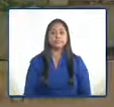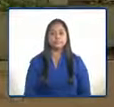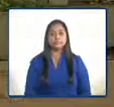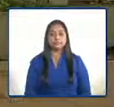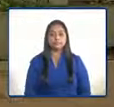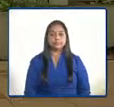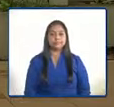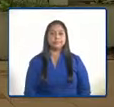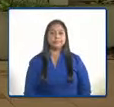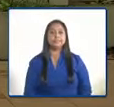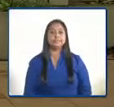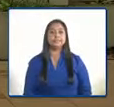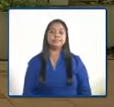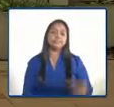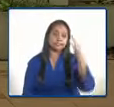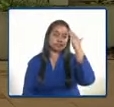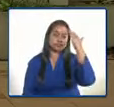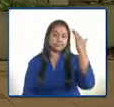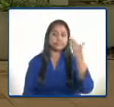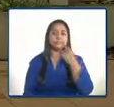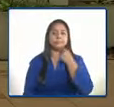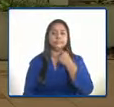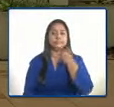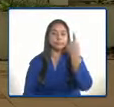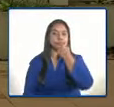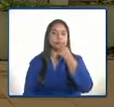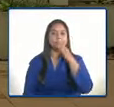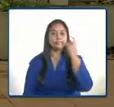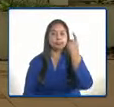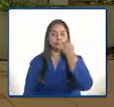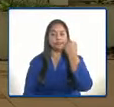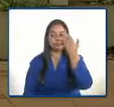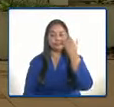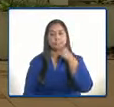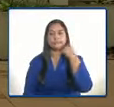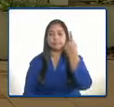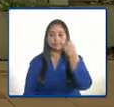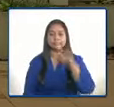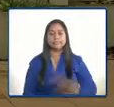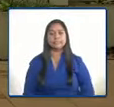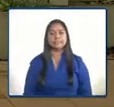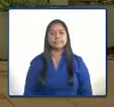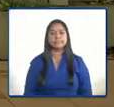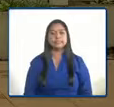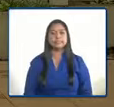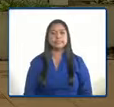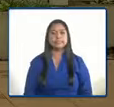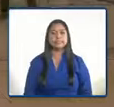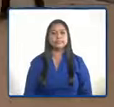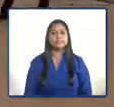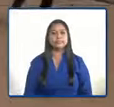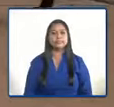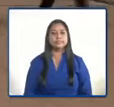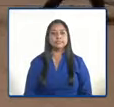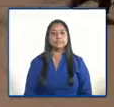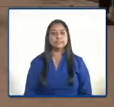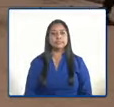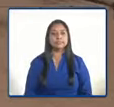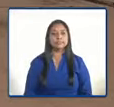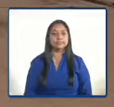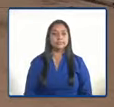señor Secretario de Bienestar Social de la Presidencia su participación. Muy amable. Gracias. Licenciado Francisco